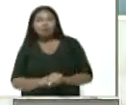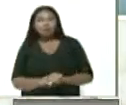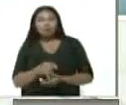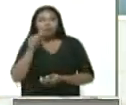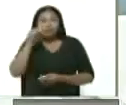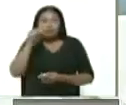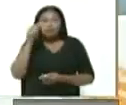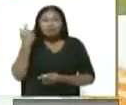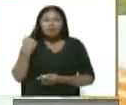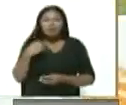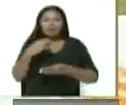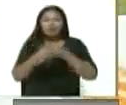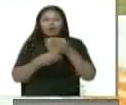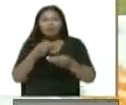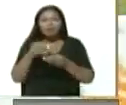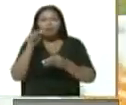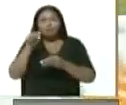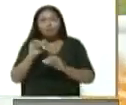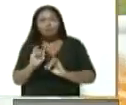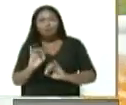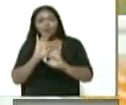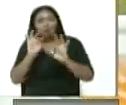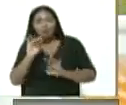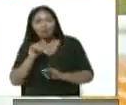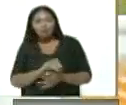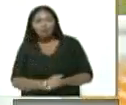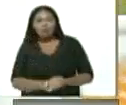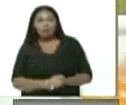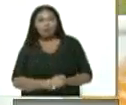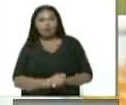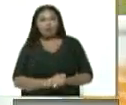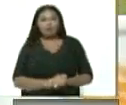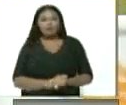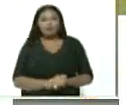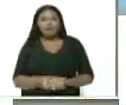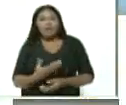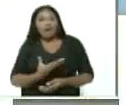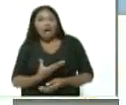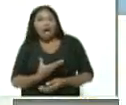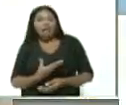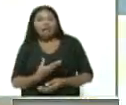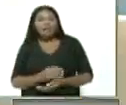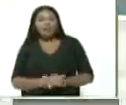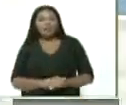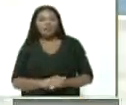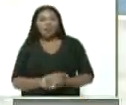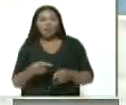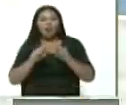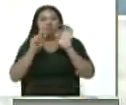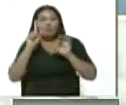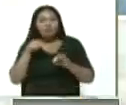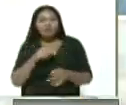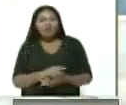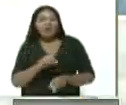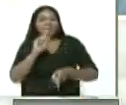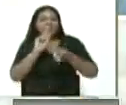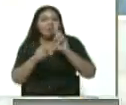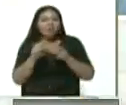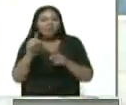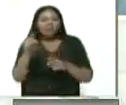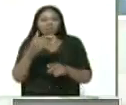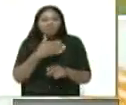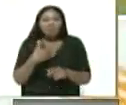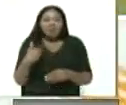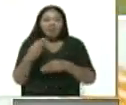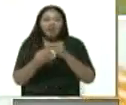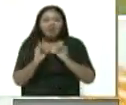corresponde para votar por el concejal el diputado el alcalde o alcaldesa de tal manera que eso depende si se quiere de la